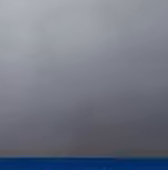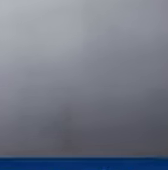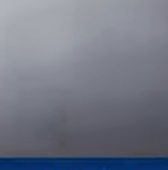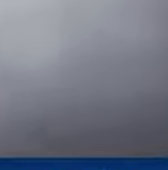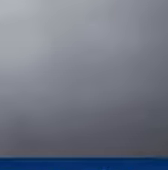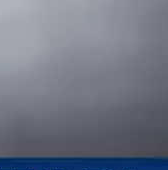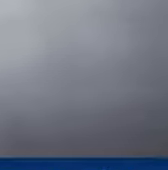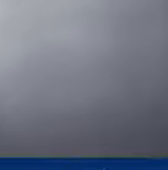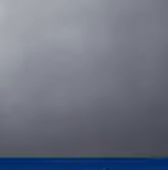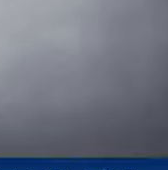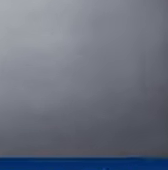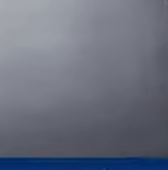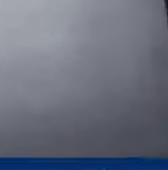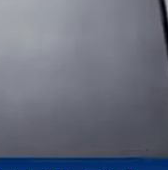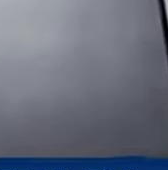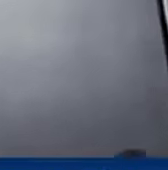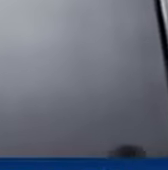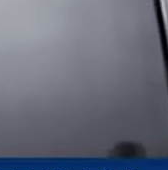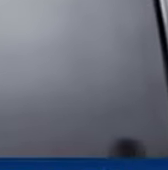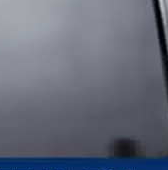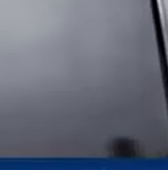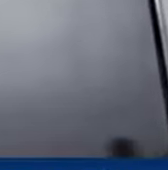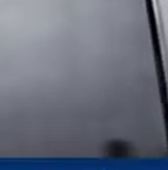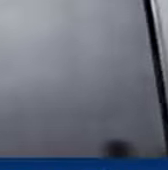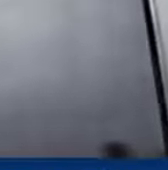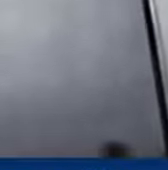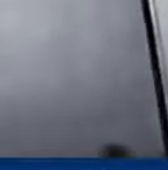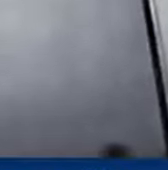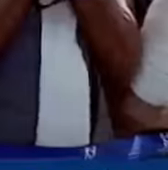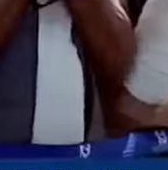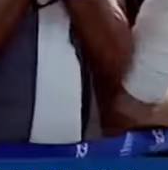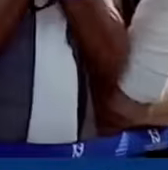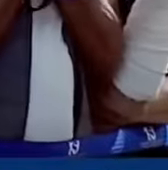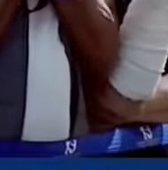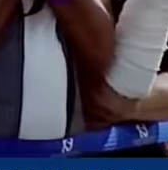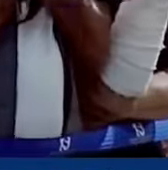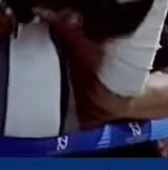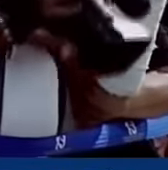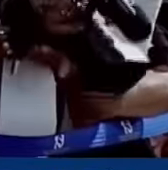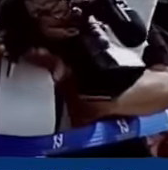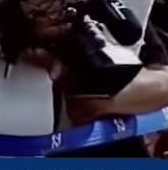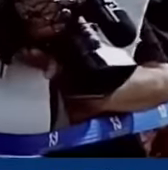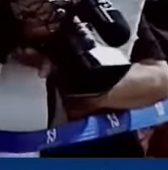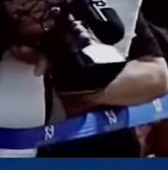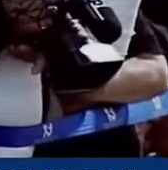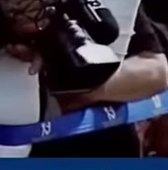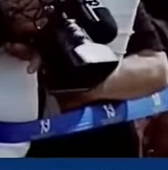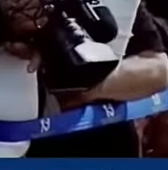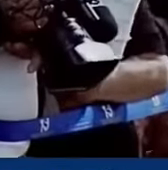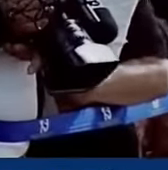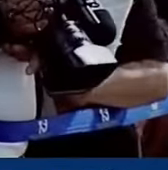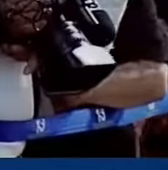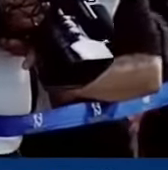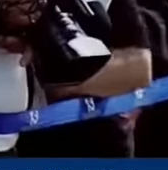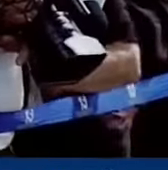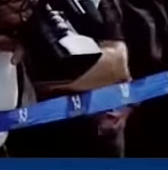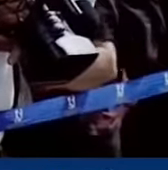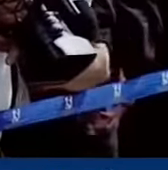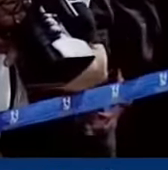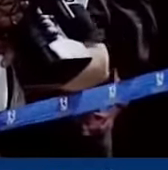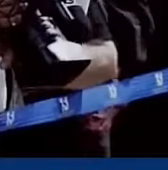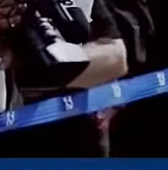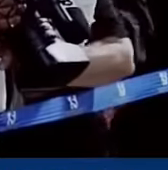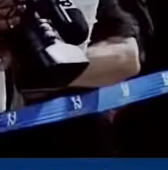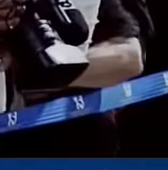y la totalización son electrónicos, características que fueron consideradas justamente para perpetrar ese